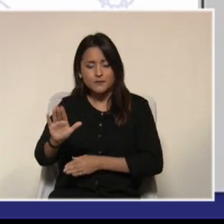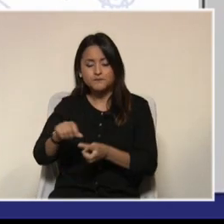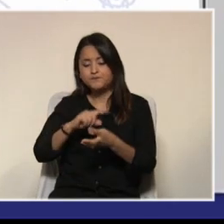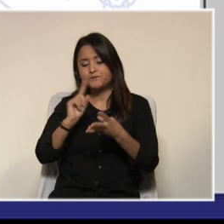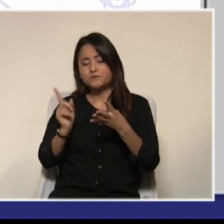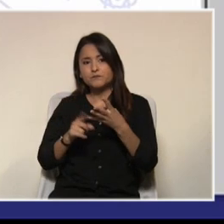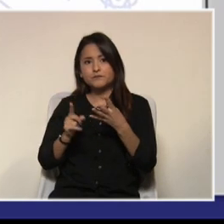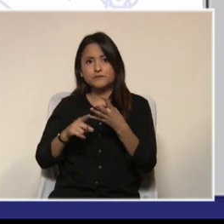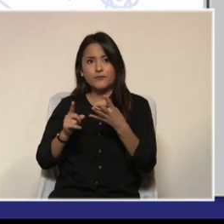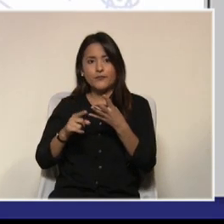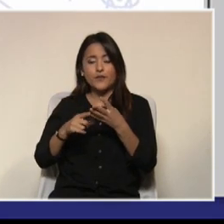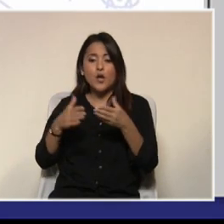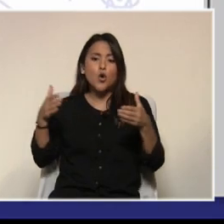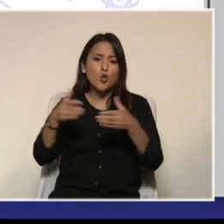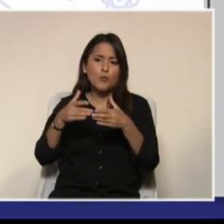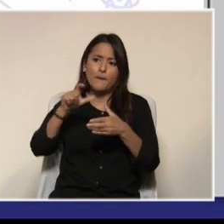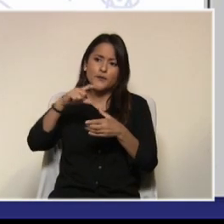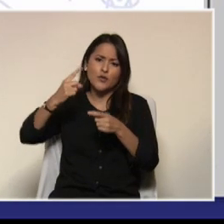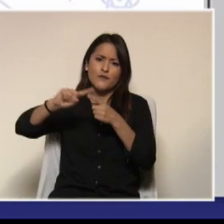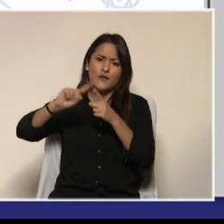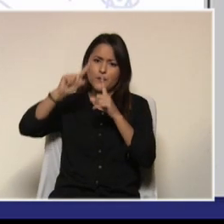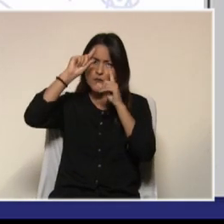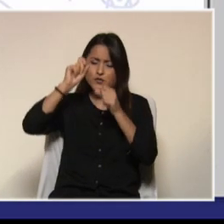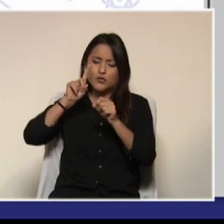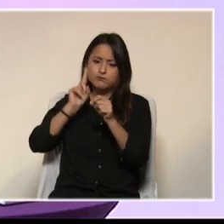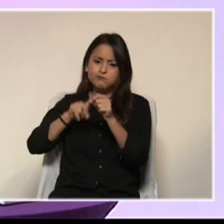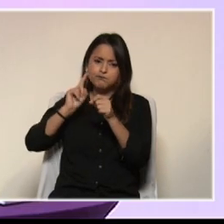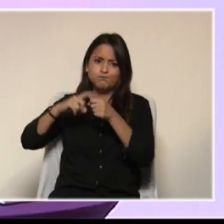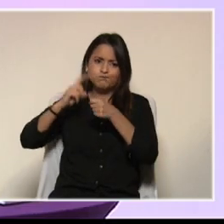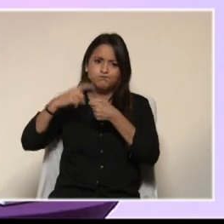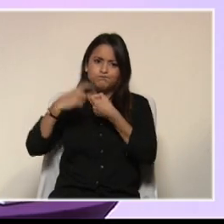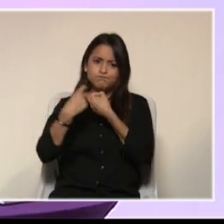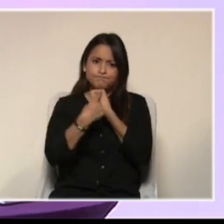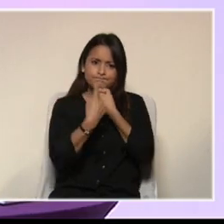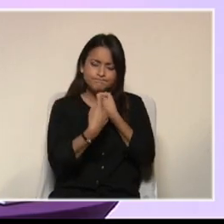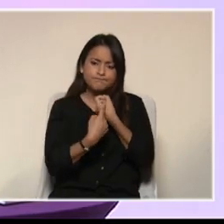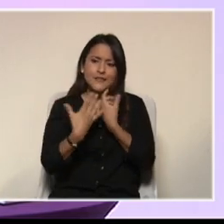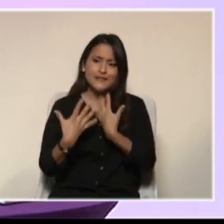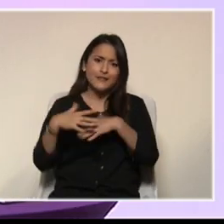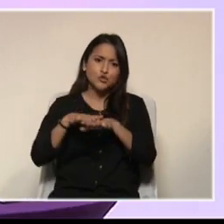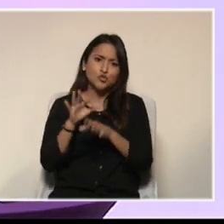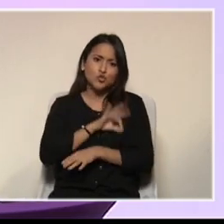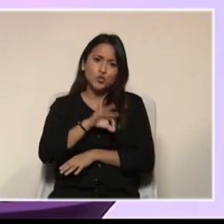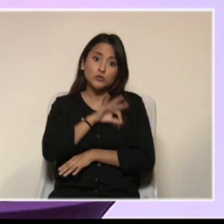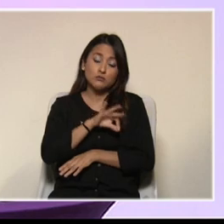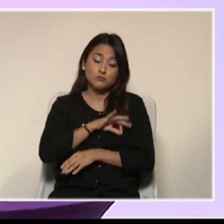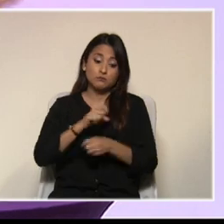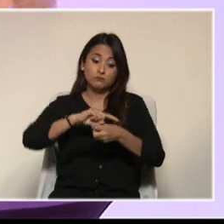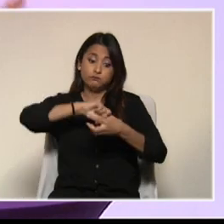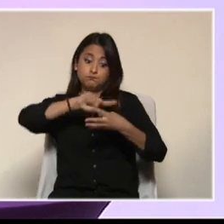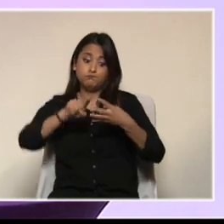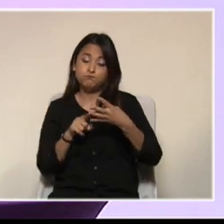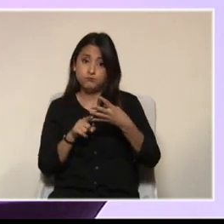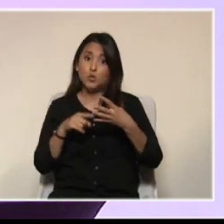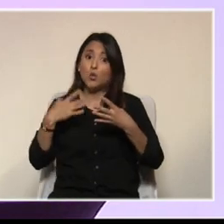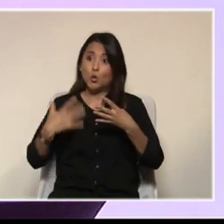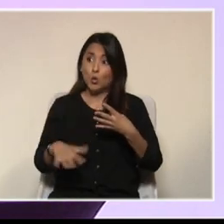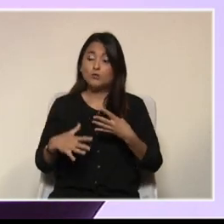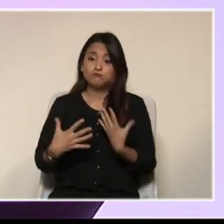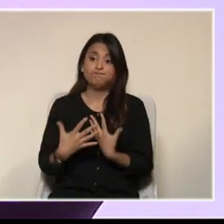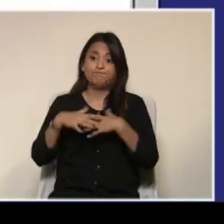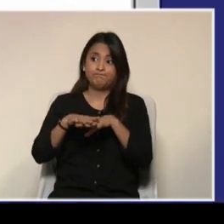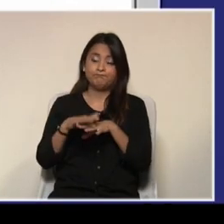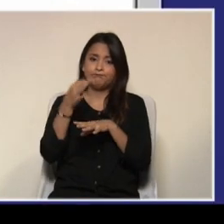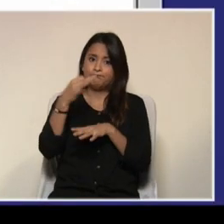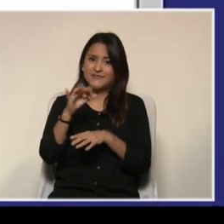también el equipo de integración social. Imagínate todo lo que nosotros podemos hacer cuando estamos articulados,